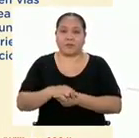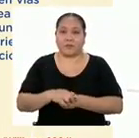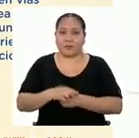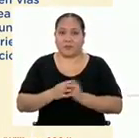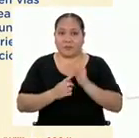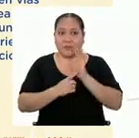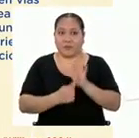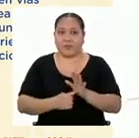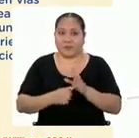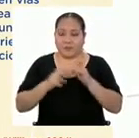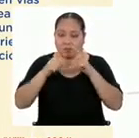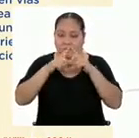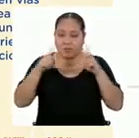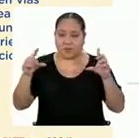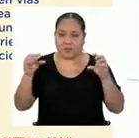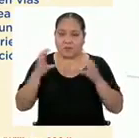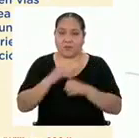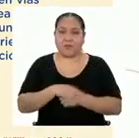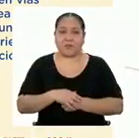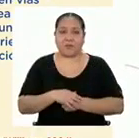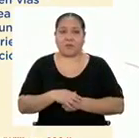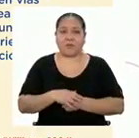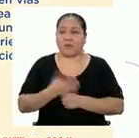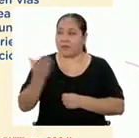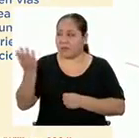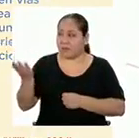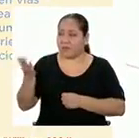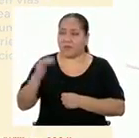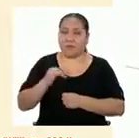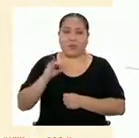continuación es un fragmento de ello. Continúa, Jonathan.